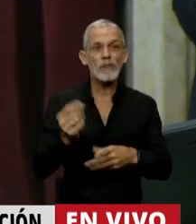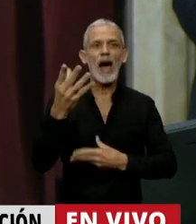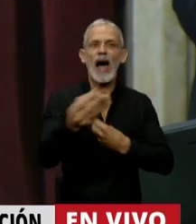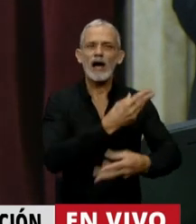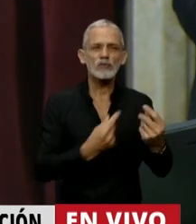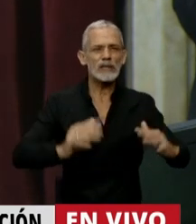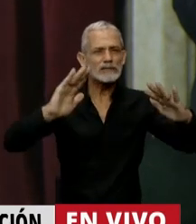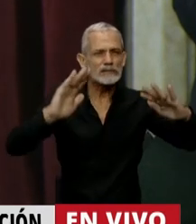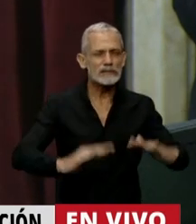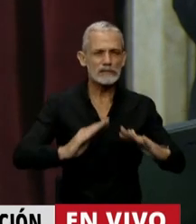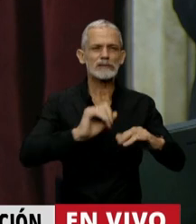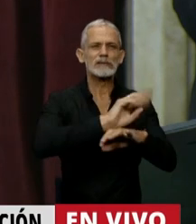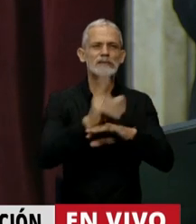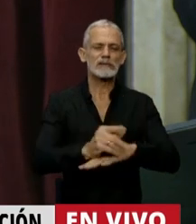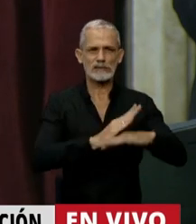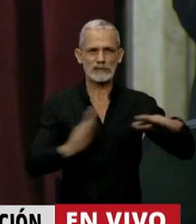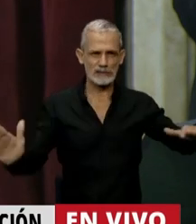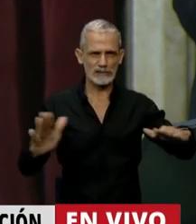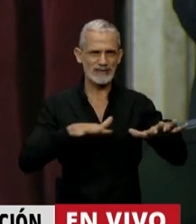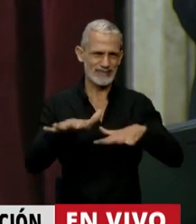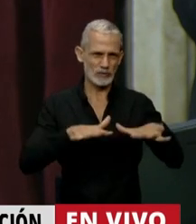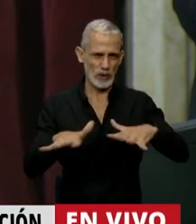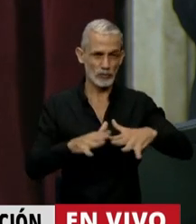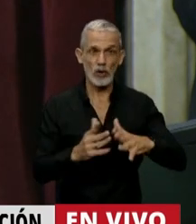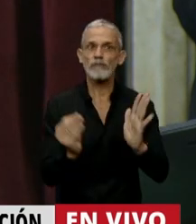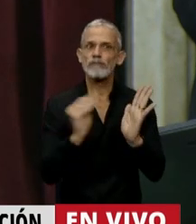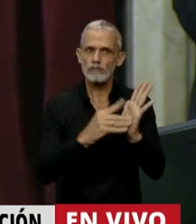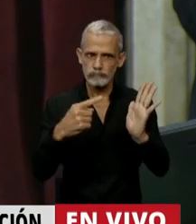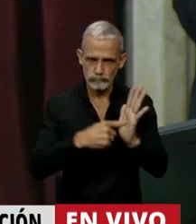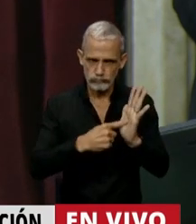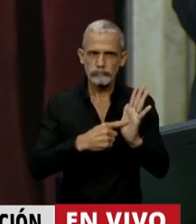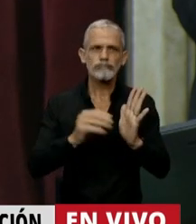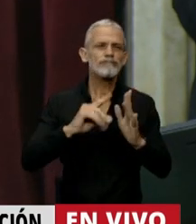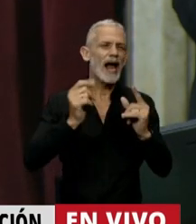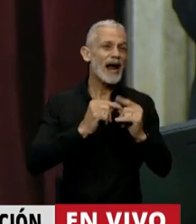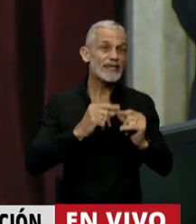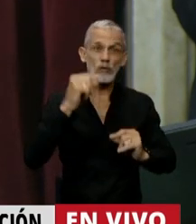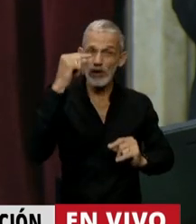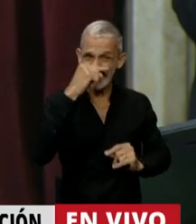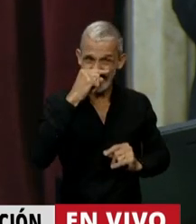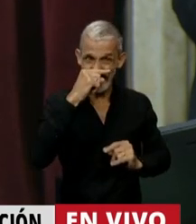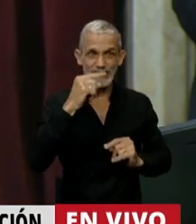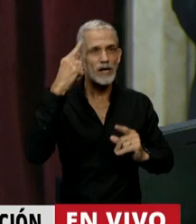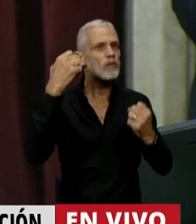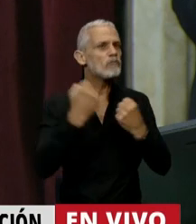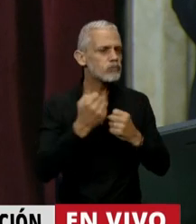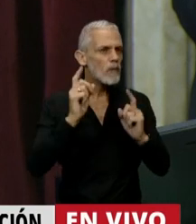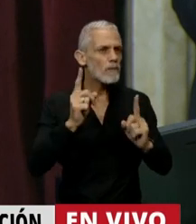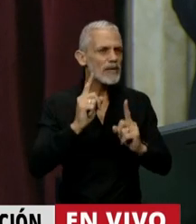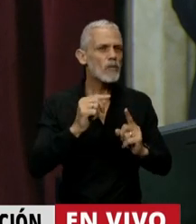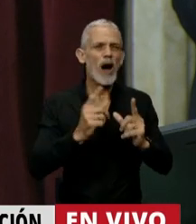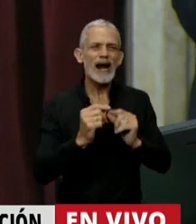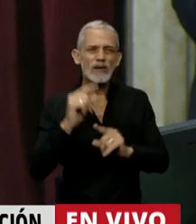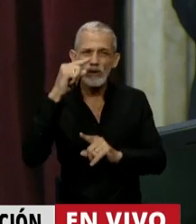a morigerar los efectos de la pandemia. Se deja constancia que el artículo 7º, de acuerdo a lo establecido por